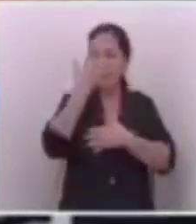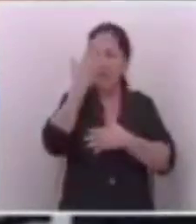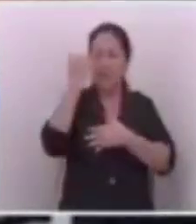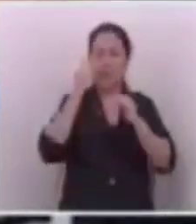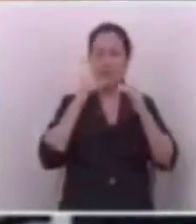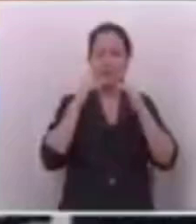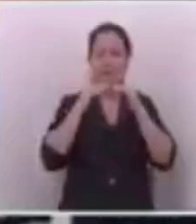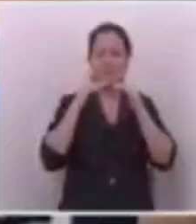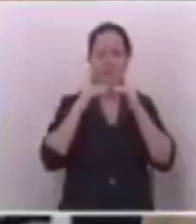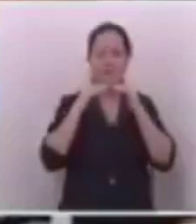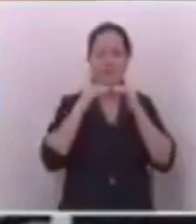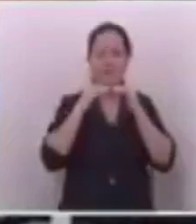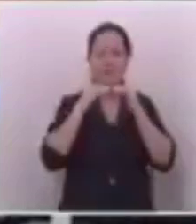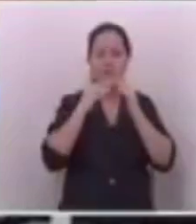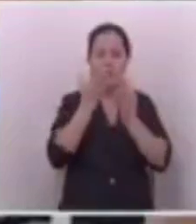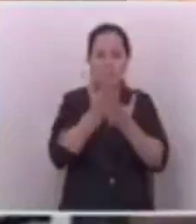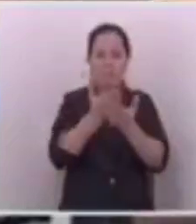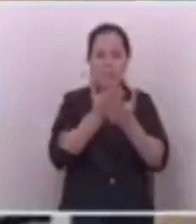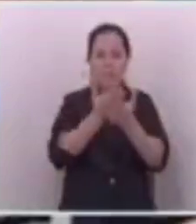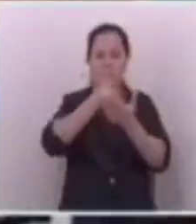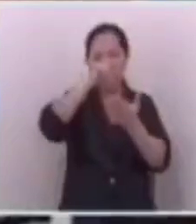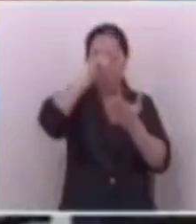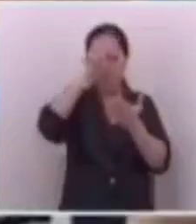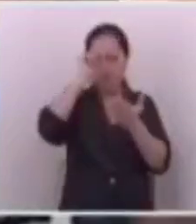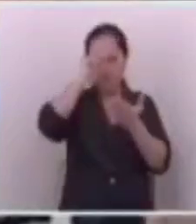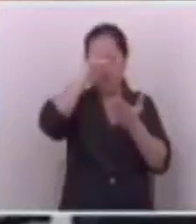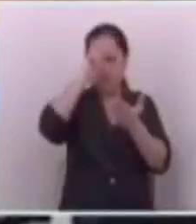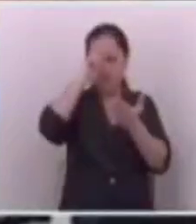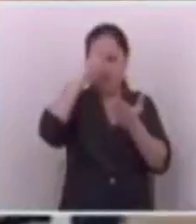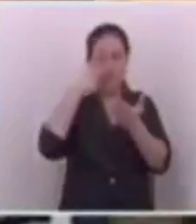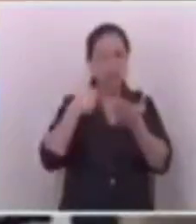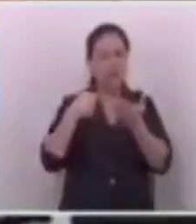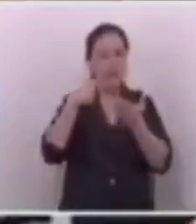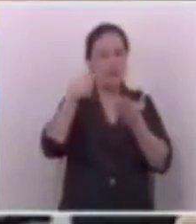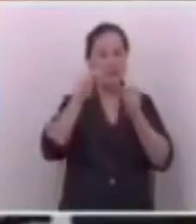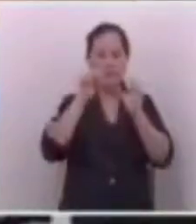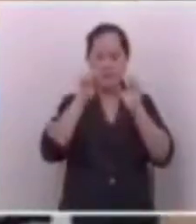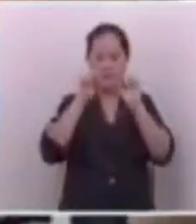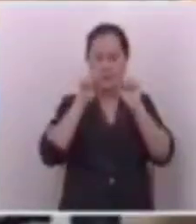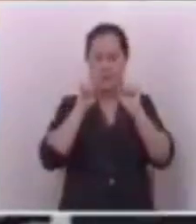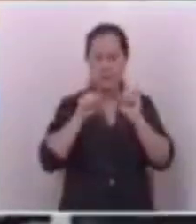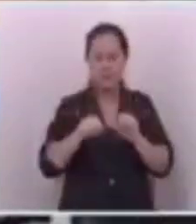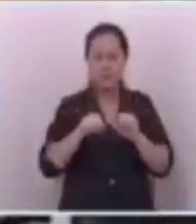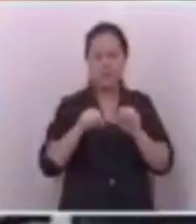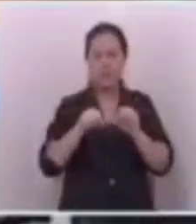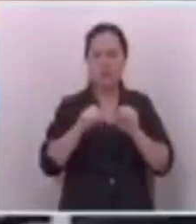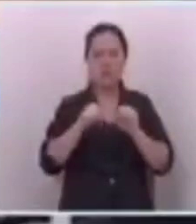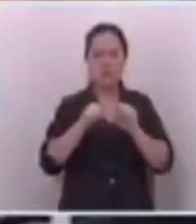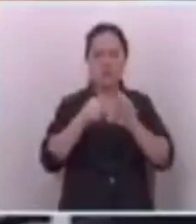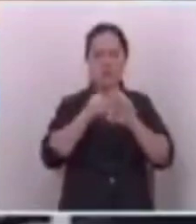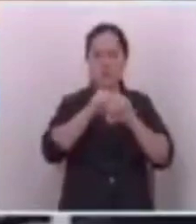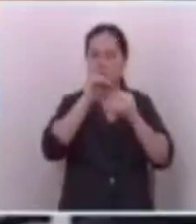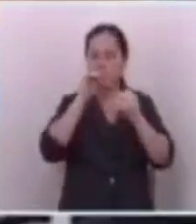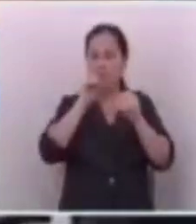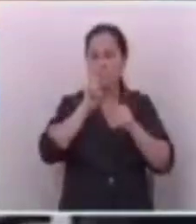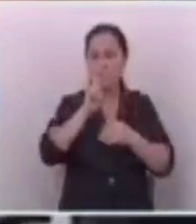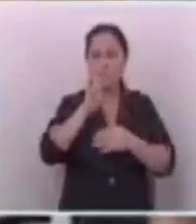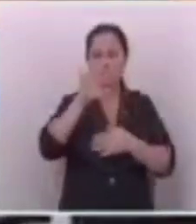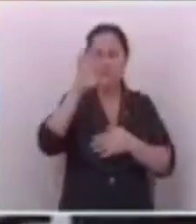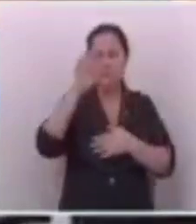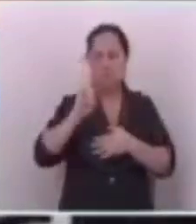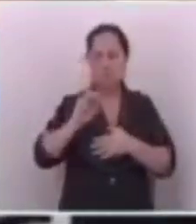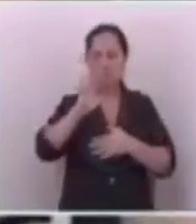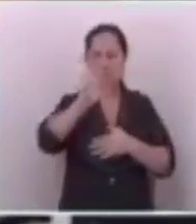importante, plantearon que los trabajadores siempre pudieran retirar su anticipo